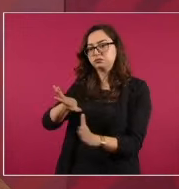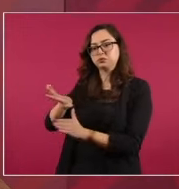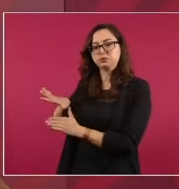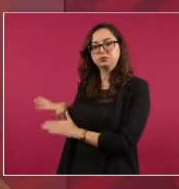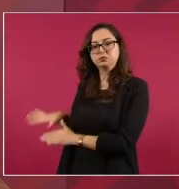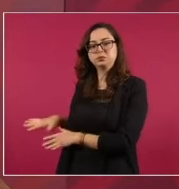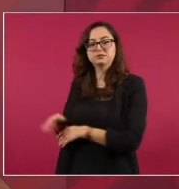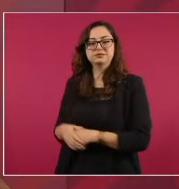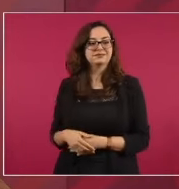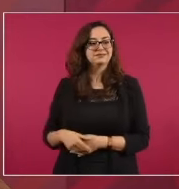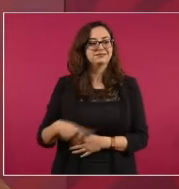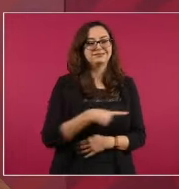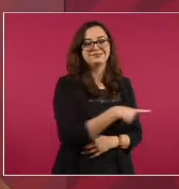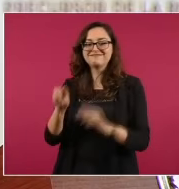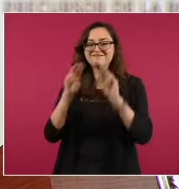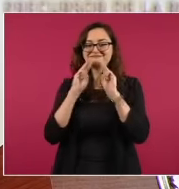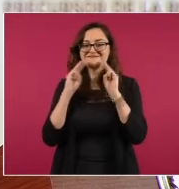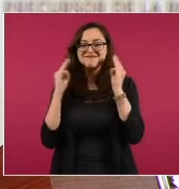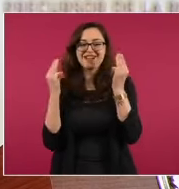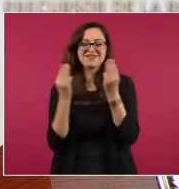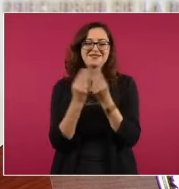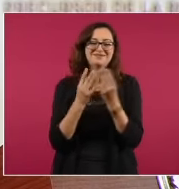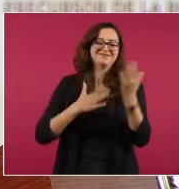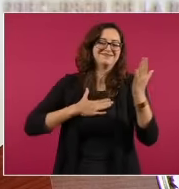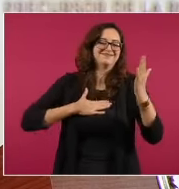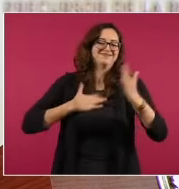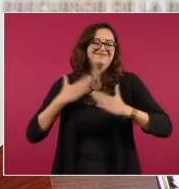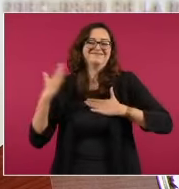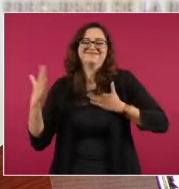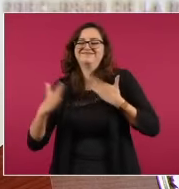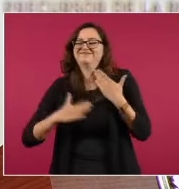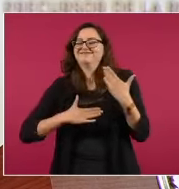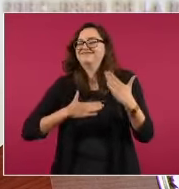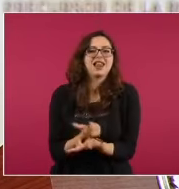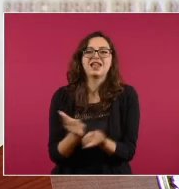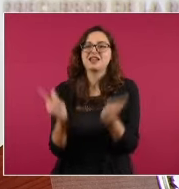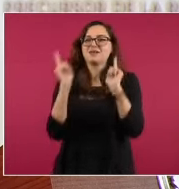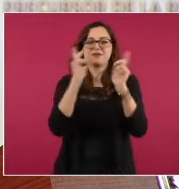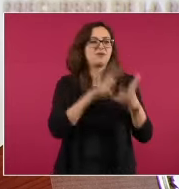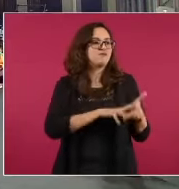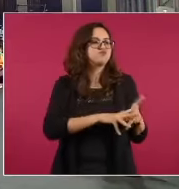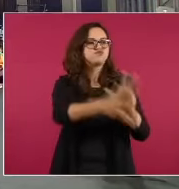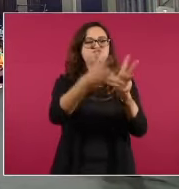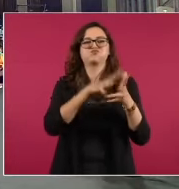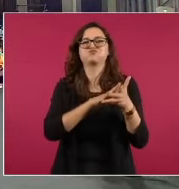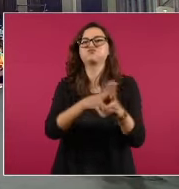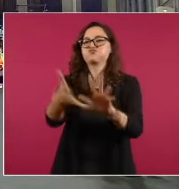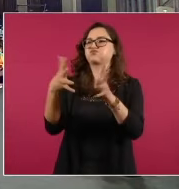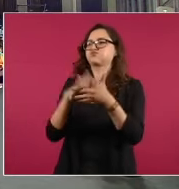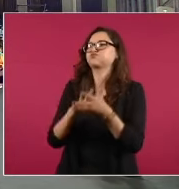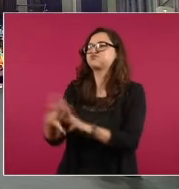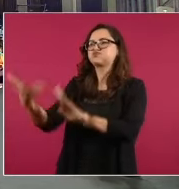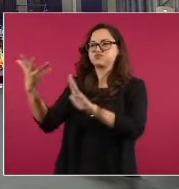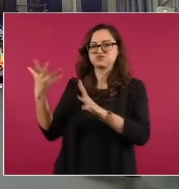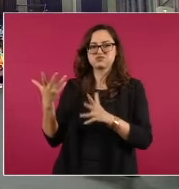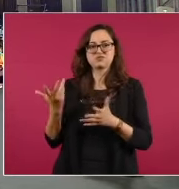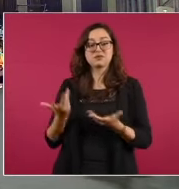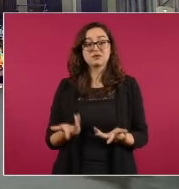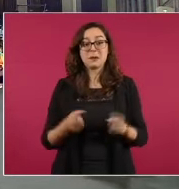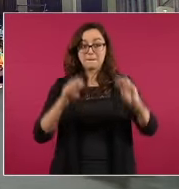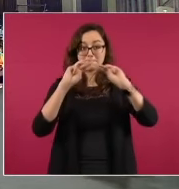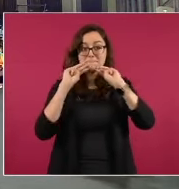pues hacen fiesta los de la delincuencia, y no solo los de la delincuencia